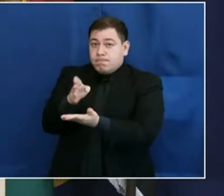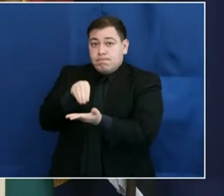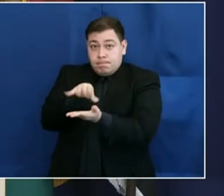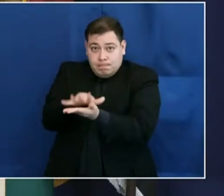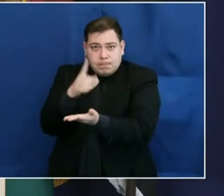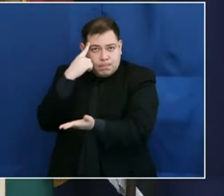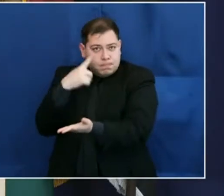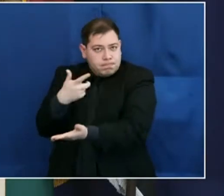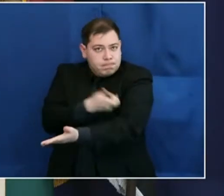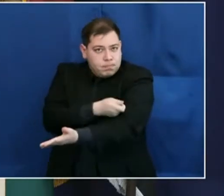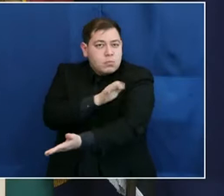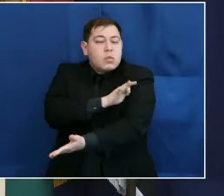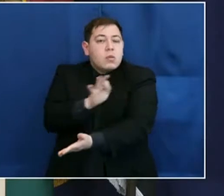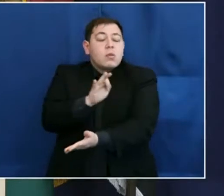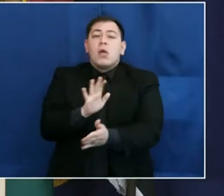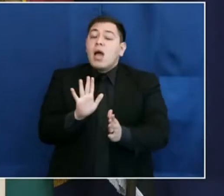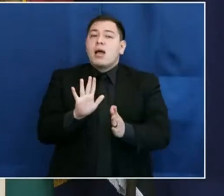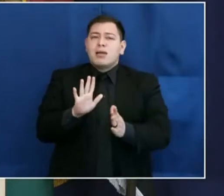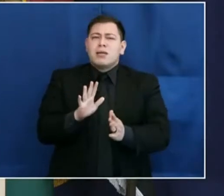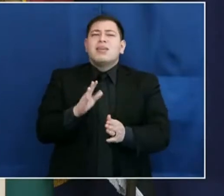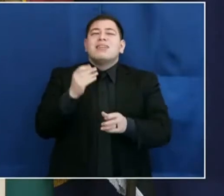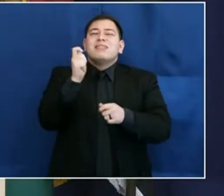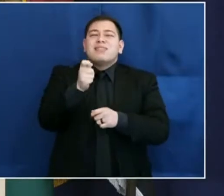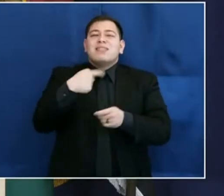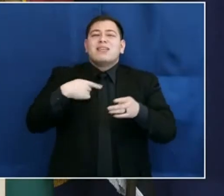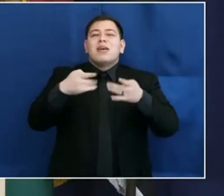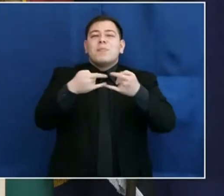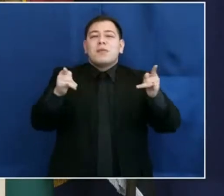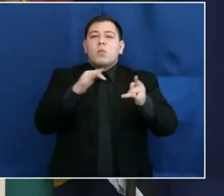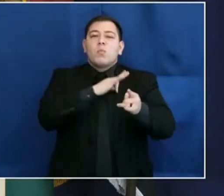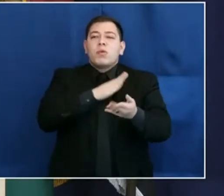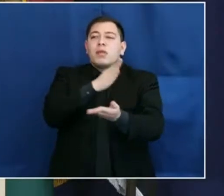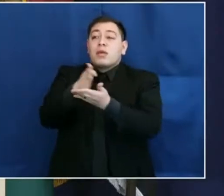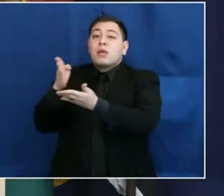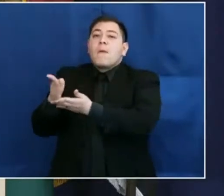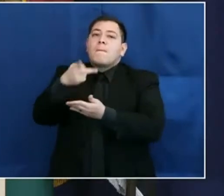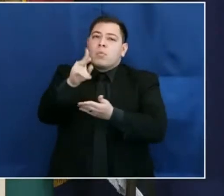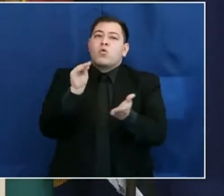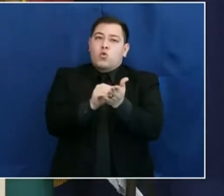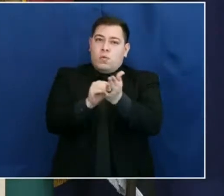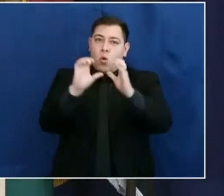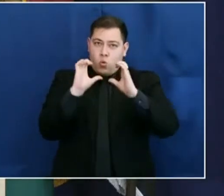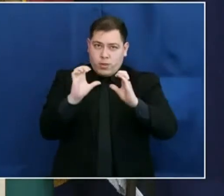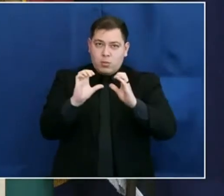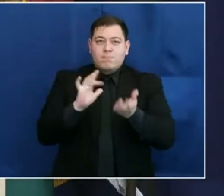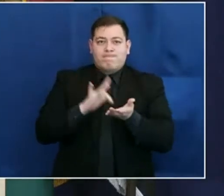ahora sí podemos ir a los lugares, pero con mucha cauteleza, por favor. Gracias.